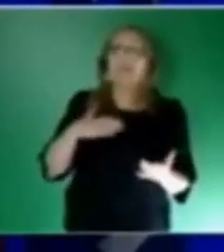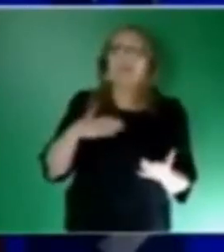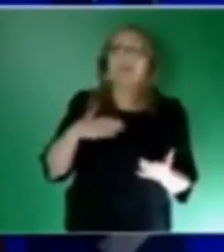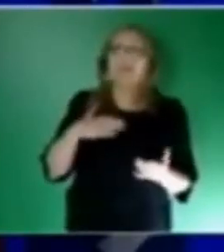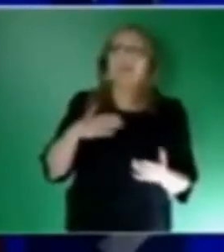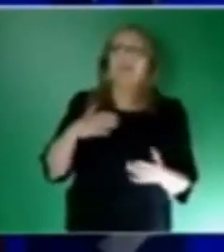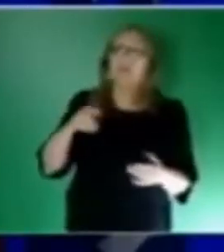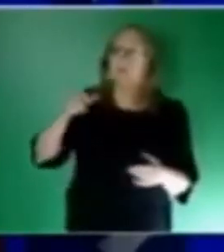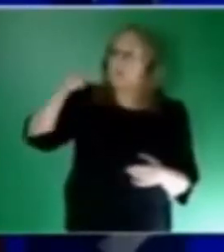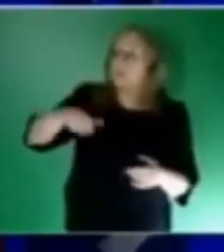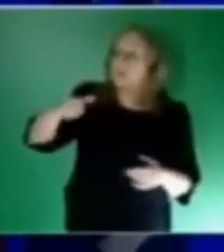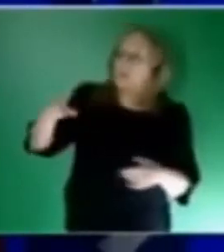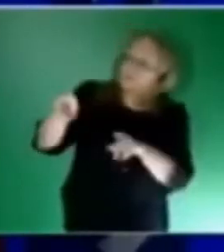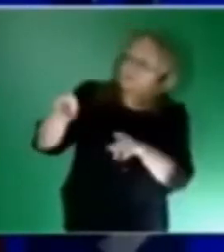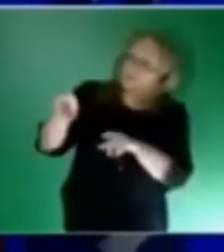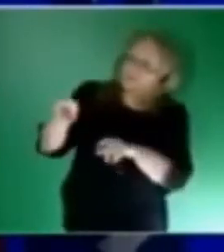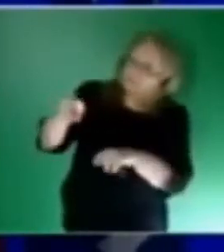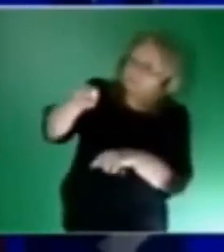6 horas